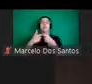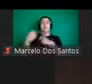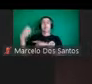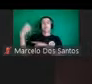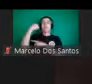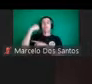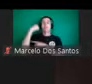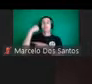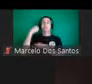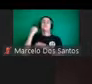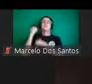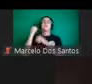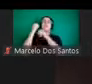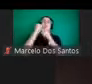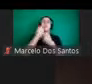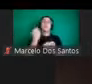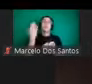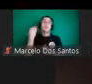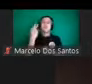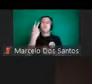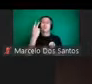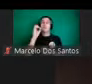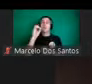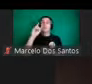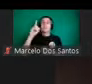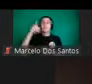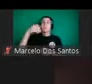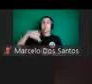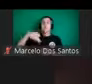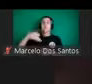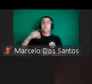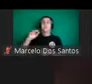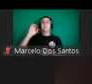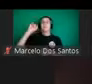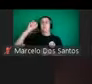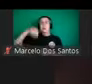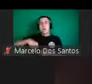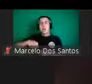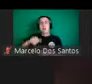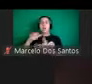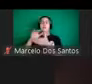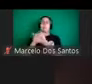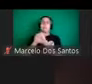el 2019 por padres, amigos, de